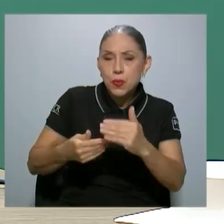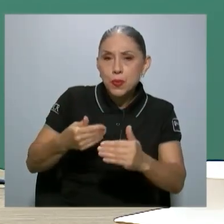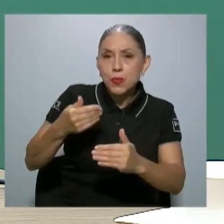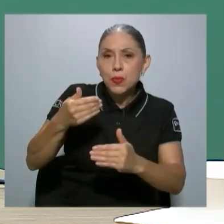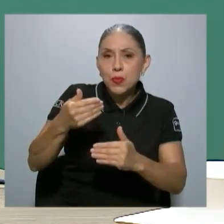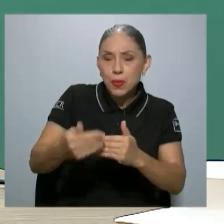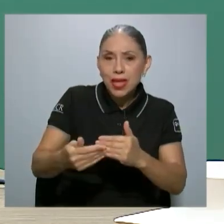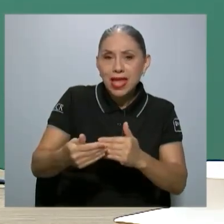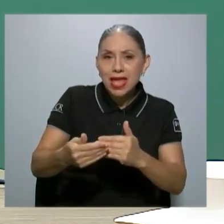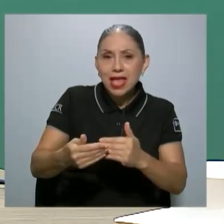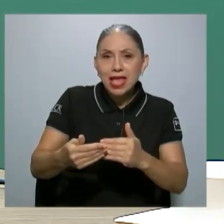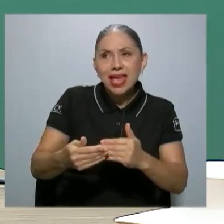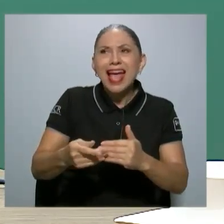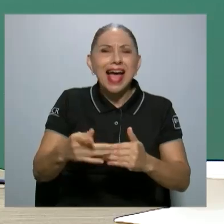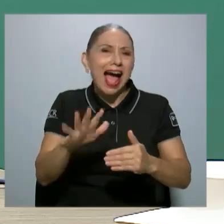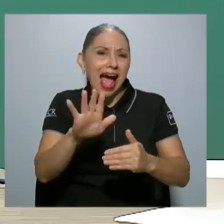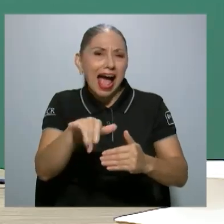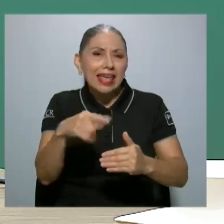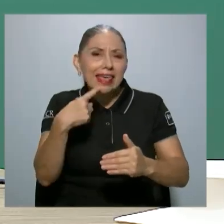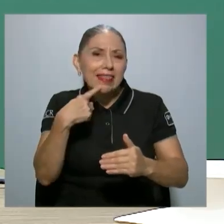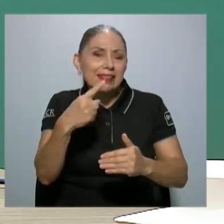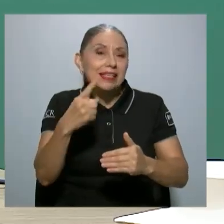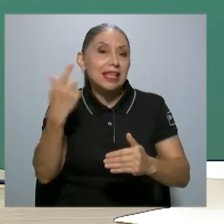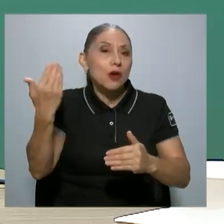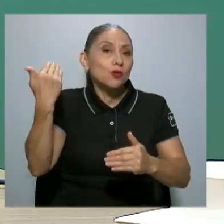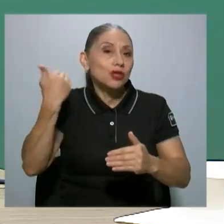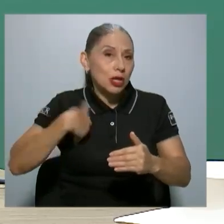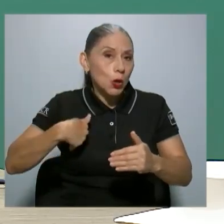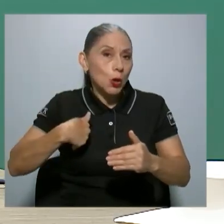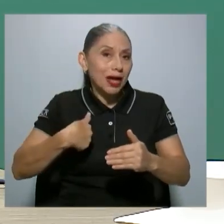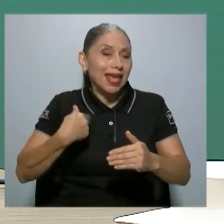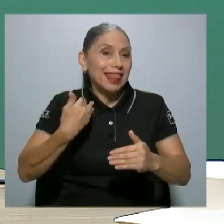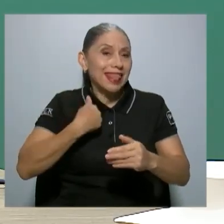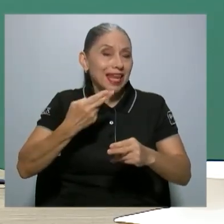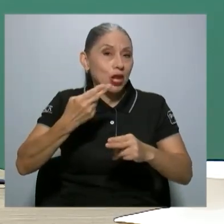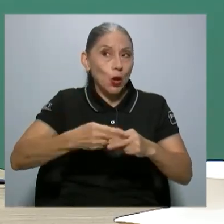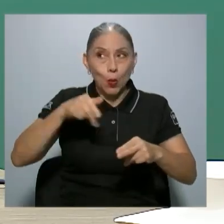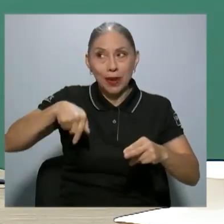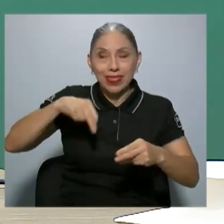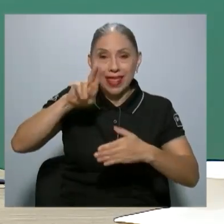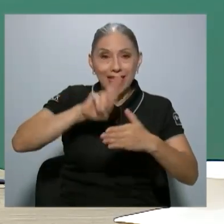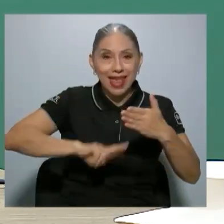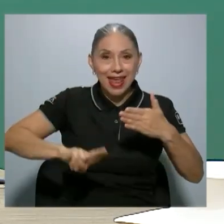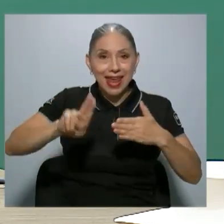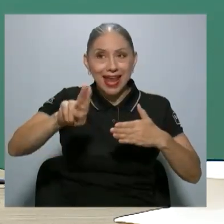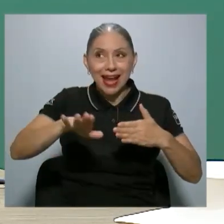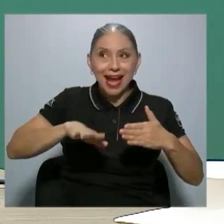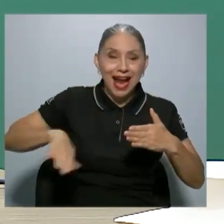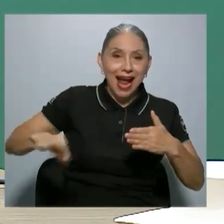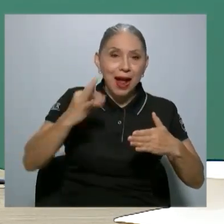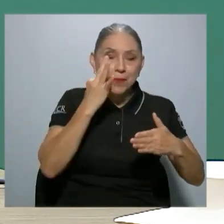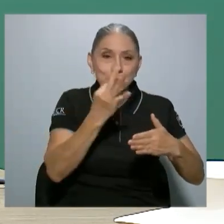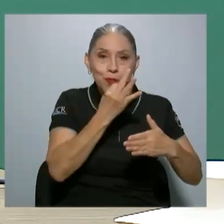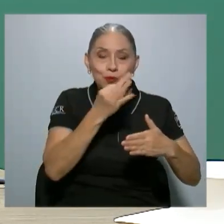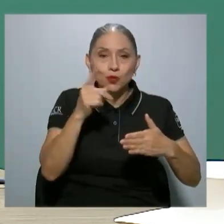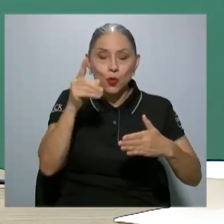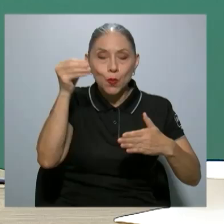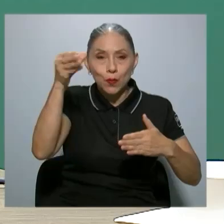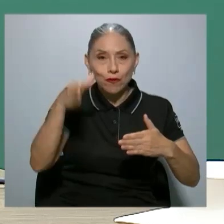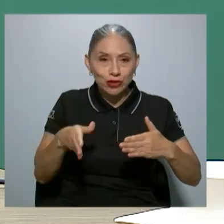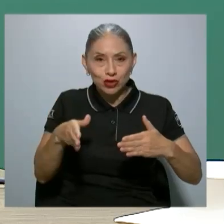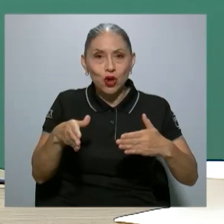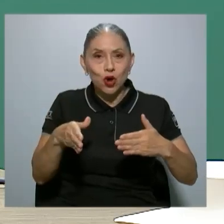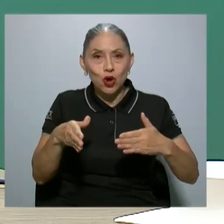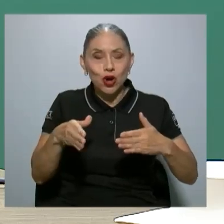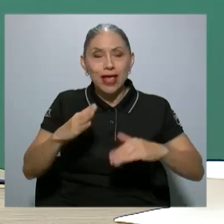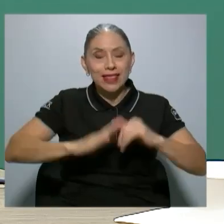hay que decir que un señor que tiene nombre de campus, un profesor de